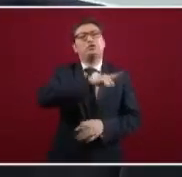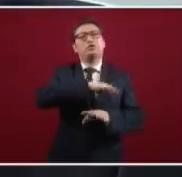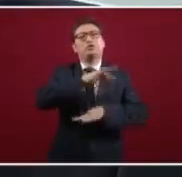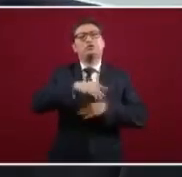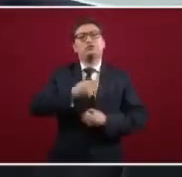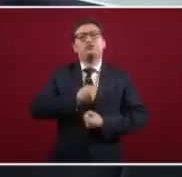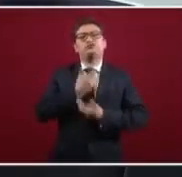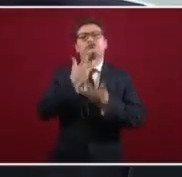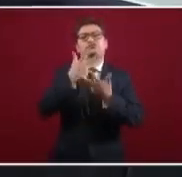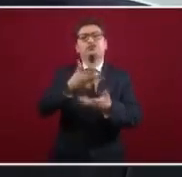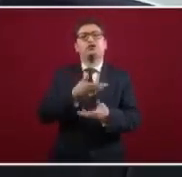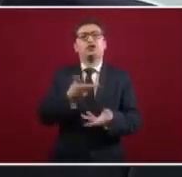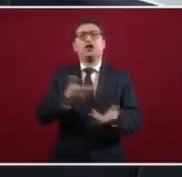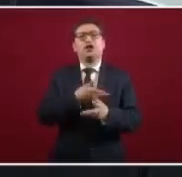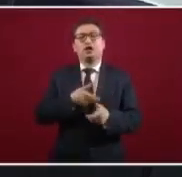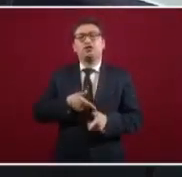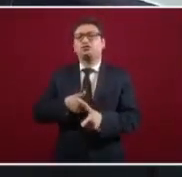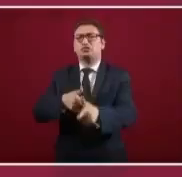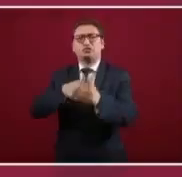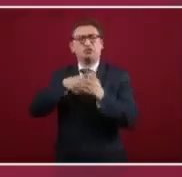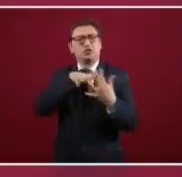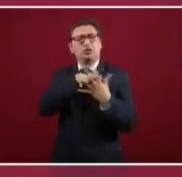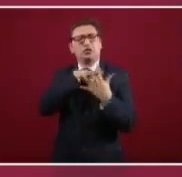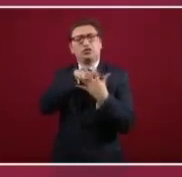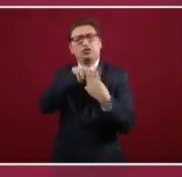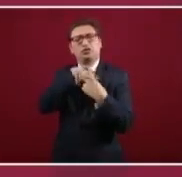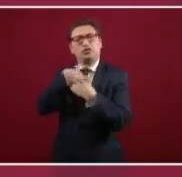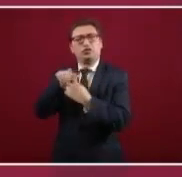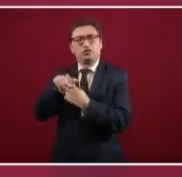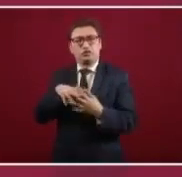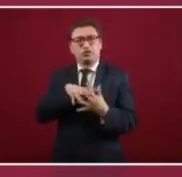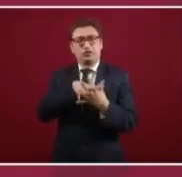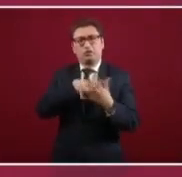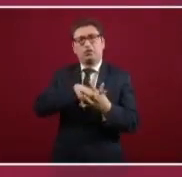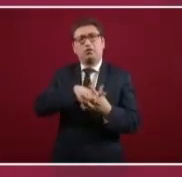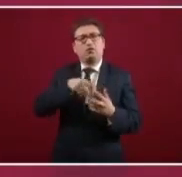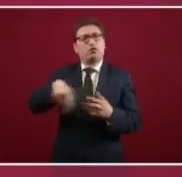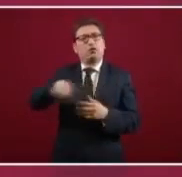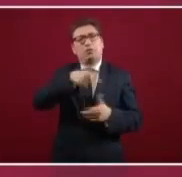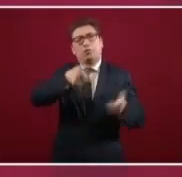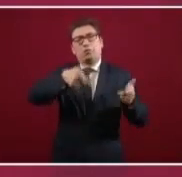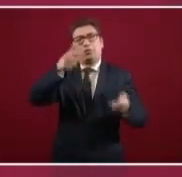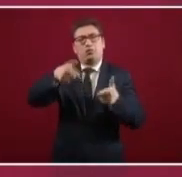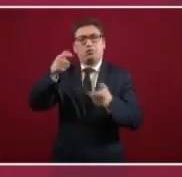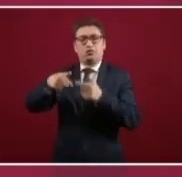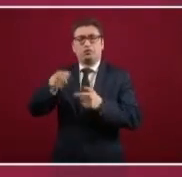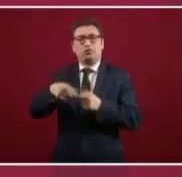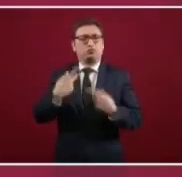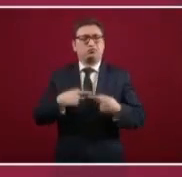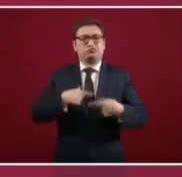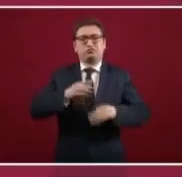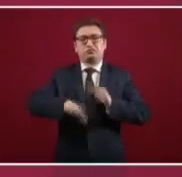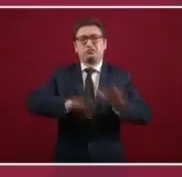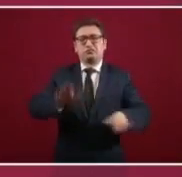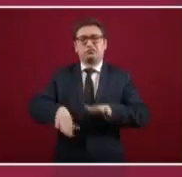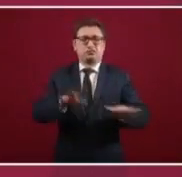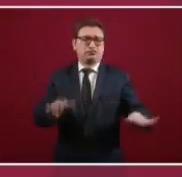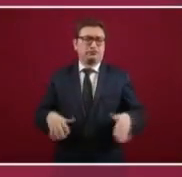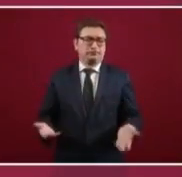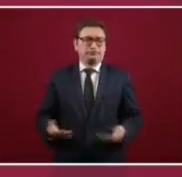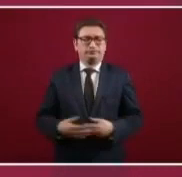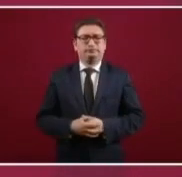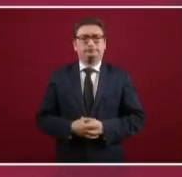si hubiesen atrincherado ahí y a sangre y fuego tuviesen